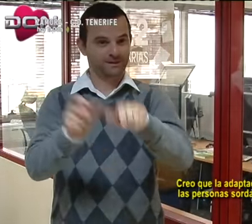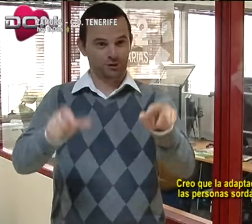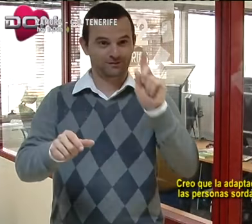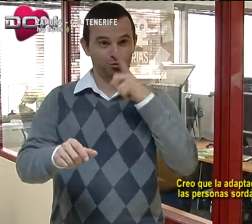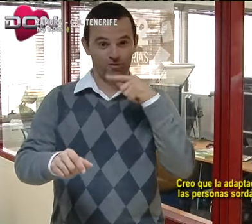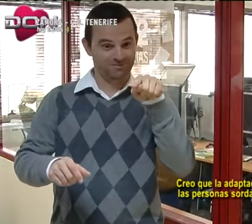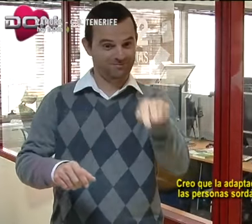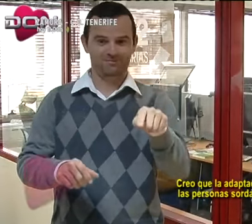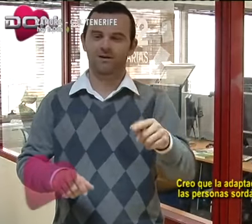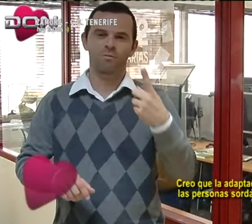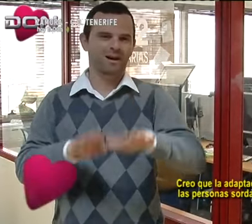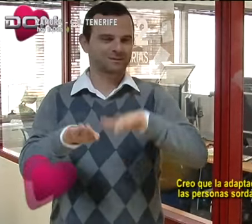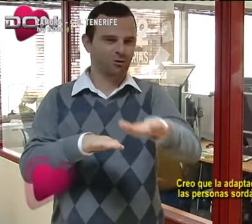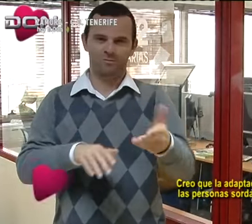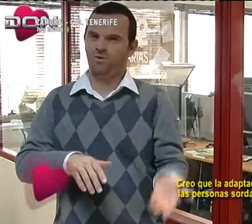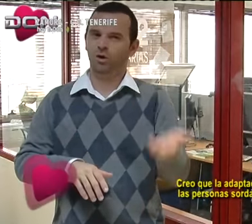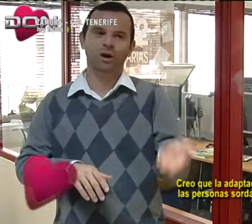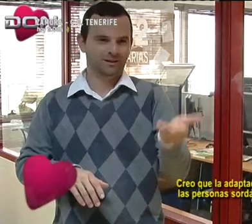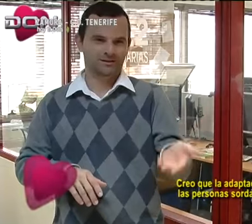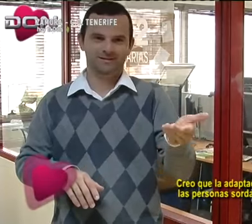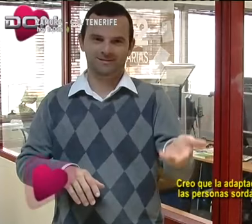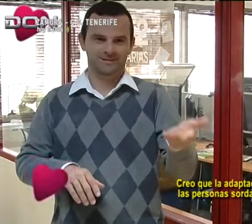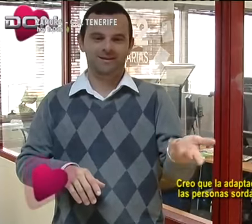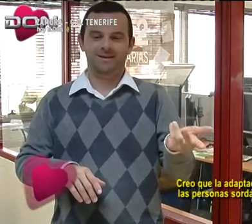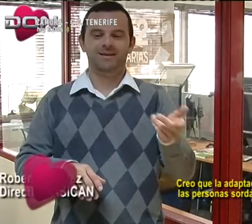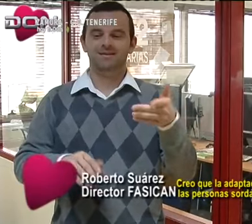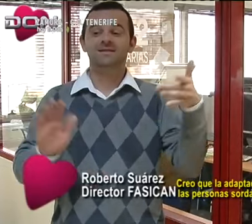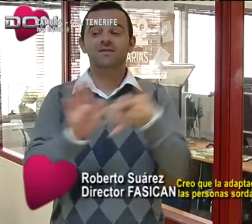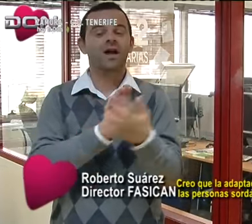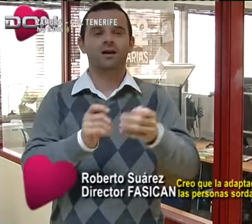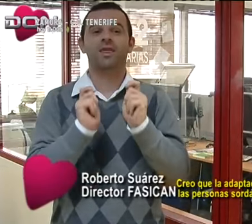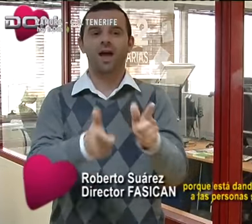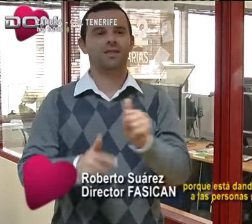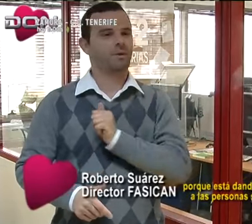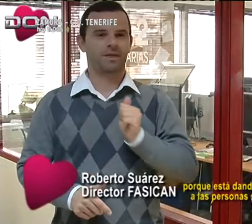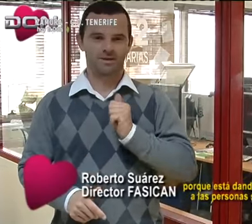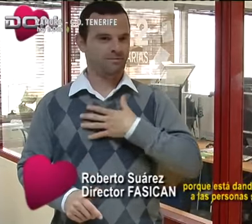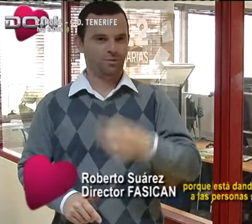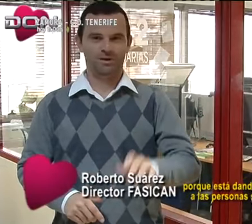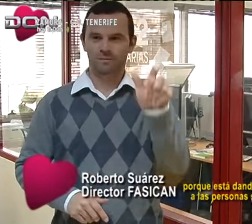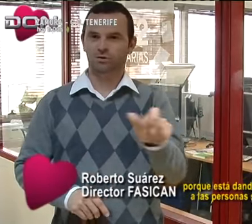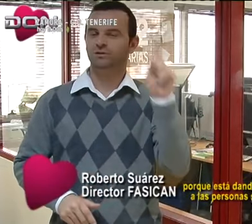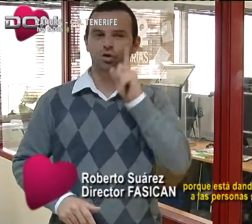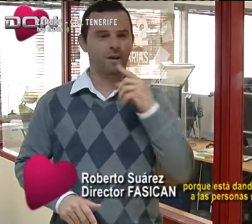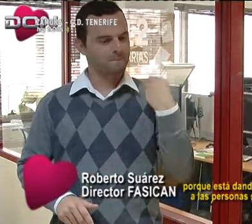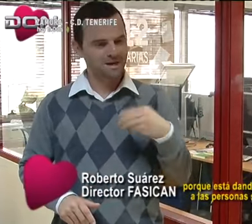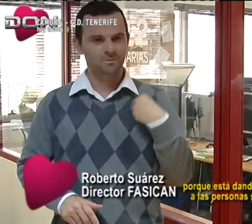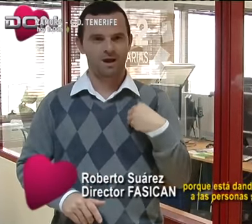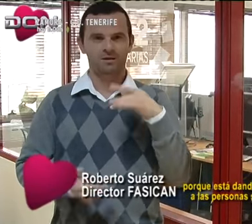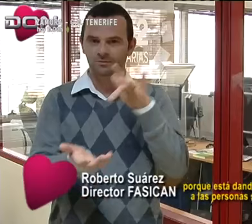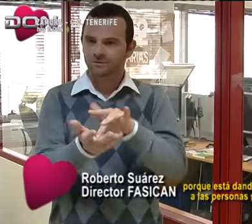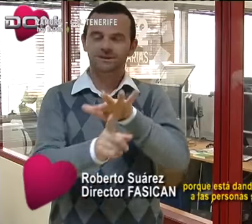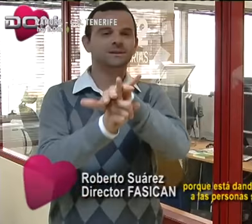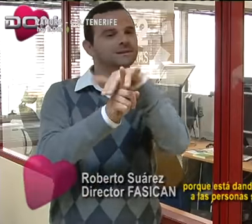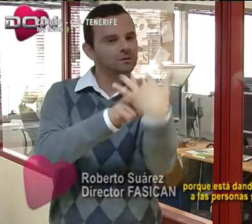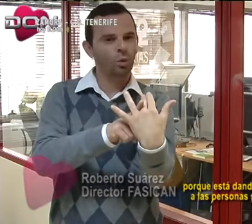Bueno, creo que la adaptación que ha hecho el 112 para las personas sordas es un paso muy importante, porque ya está dando independencia